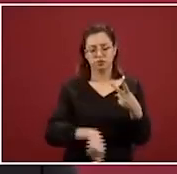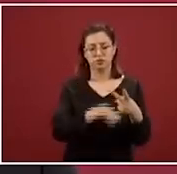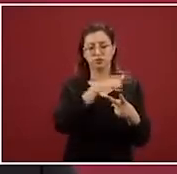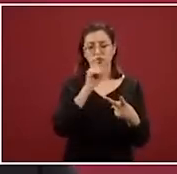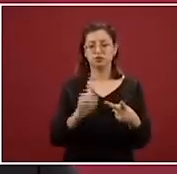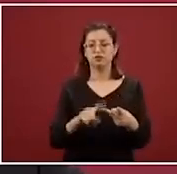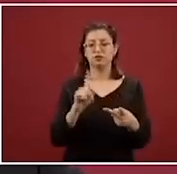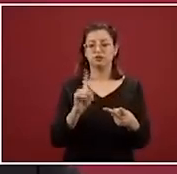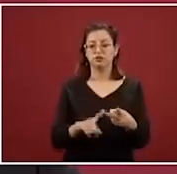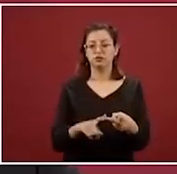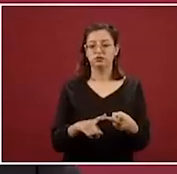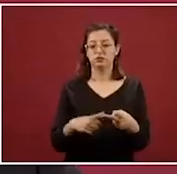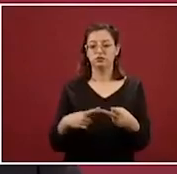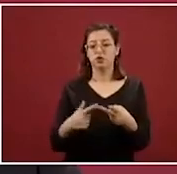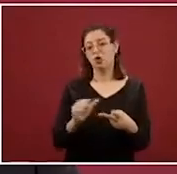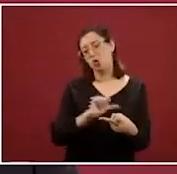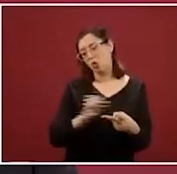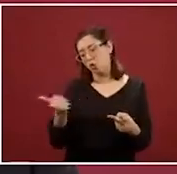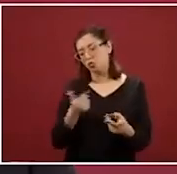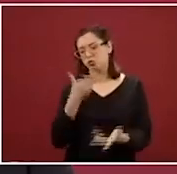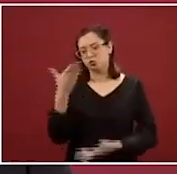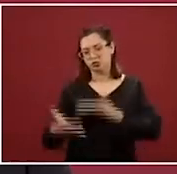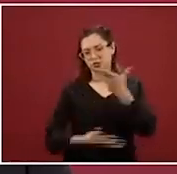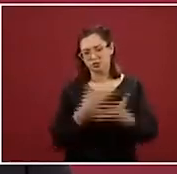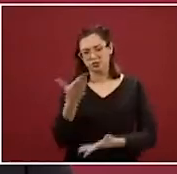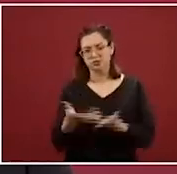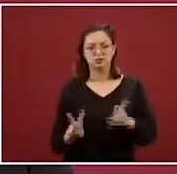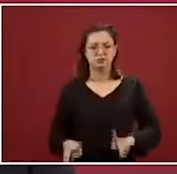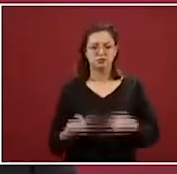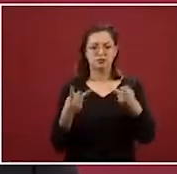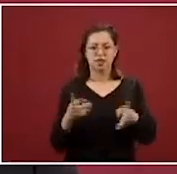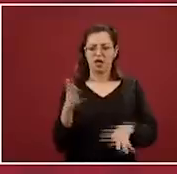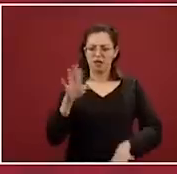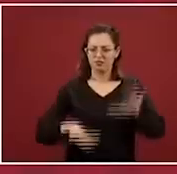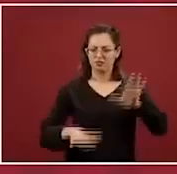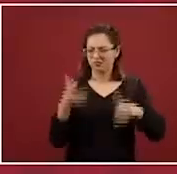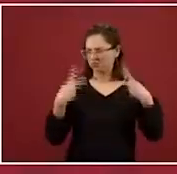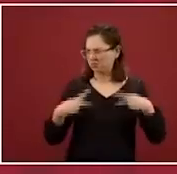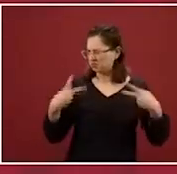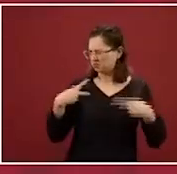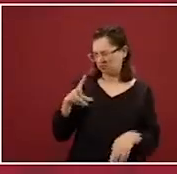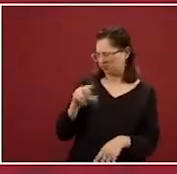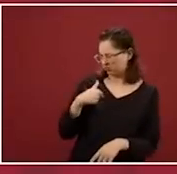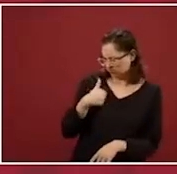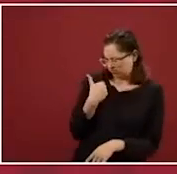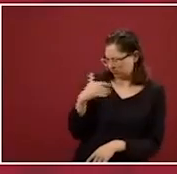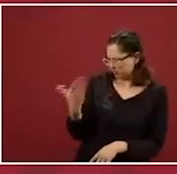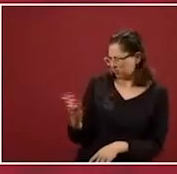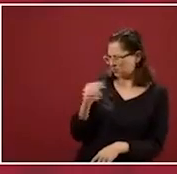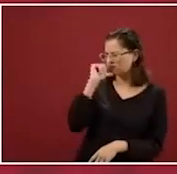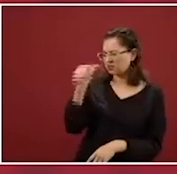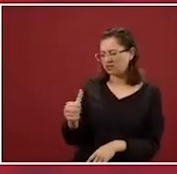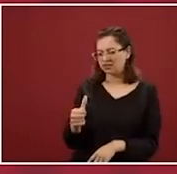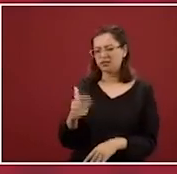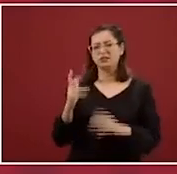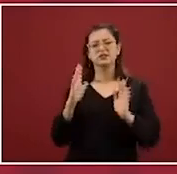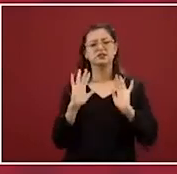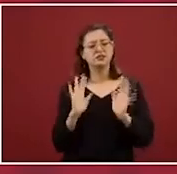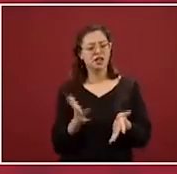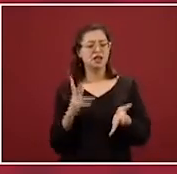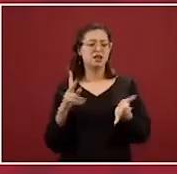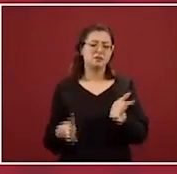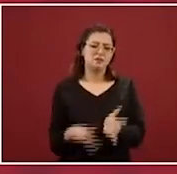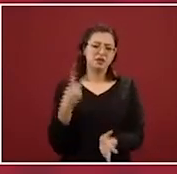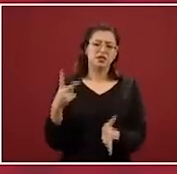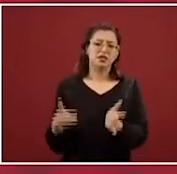la venta de servicios adicionales que los consumidores no pidieron. Y llevamos varios